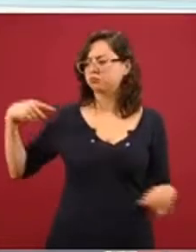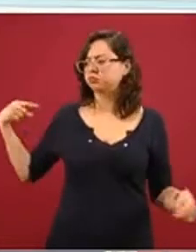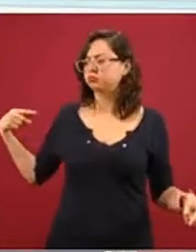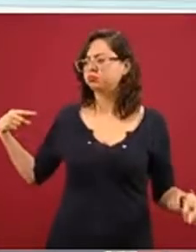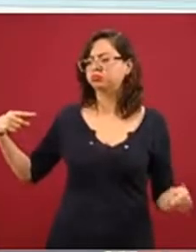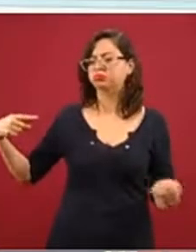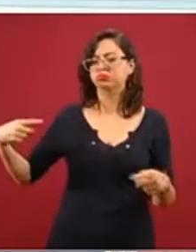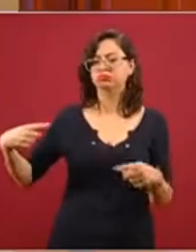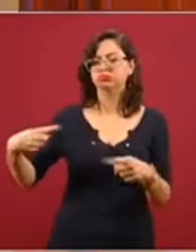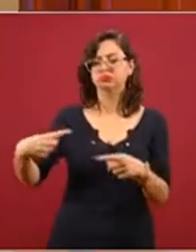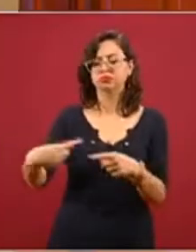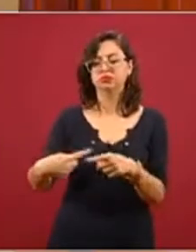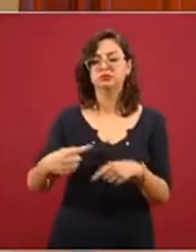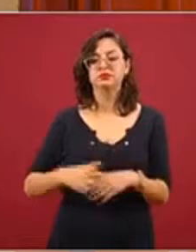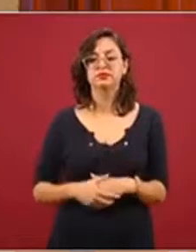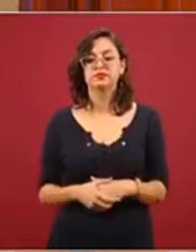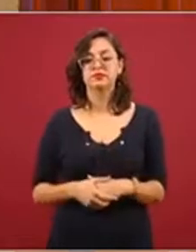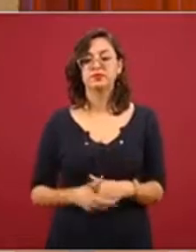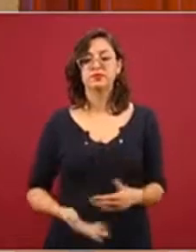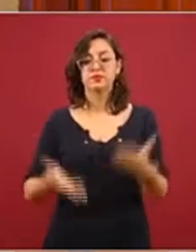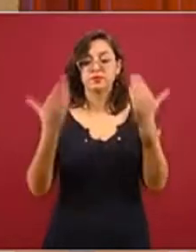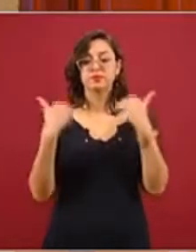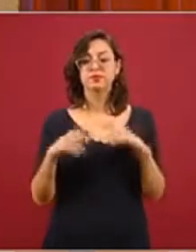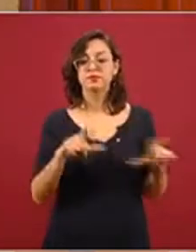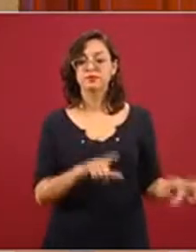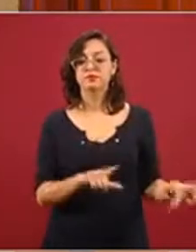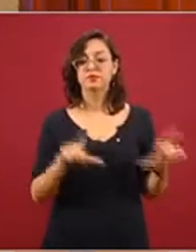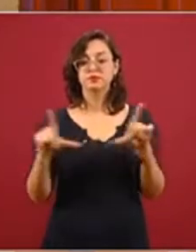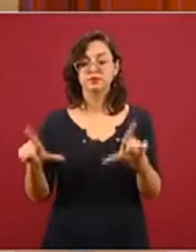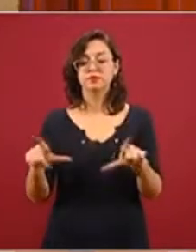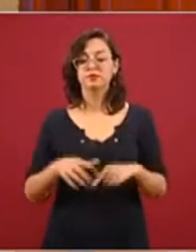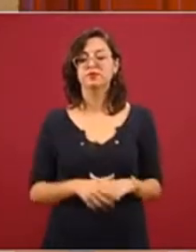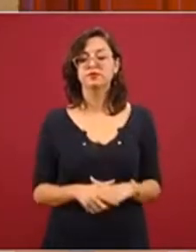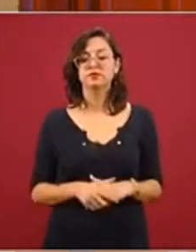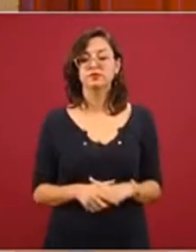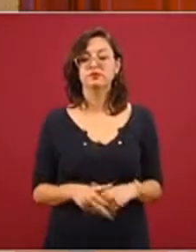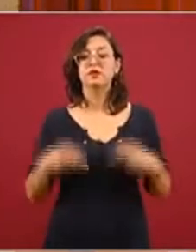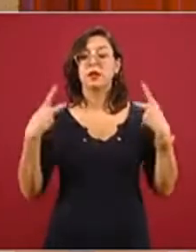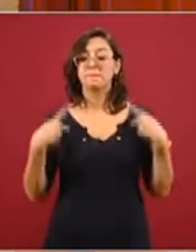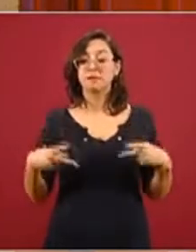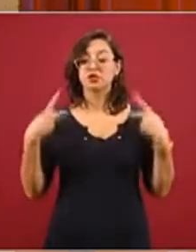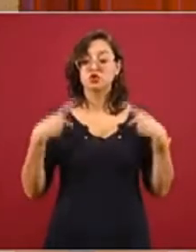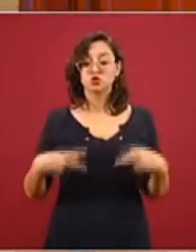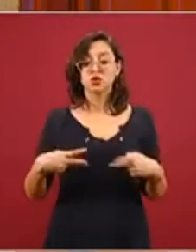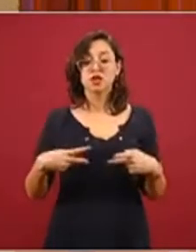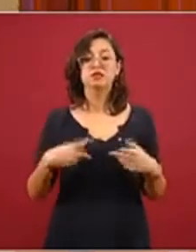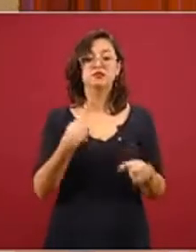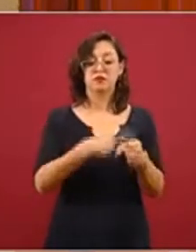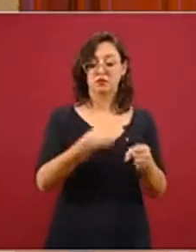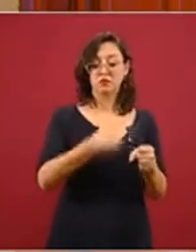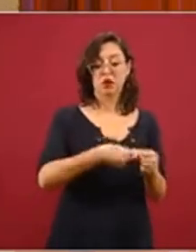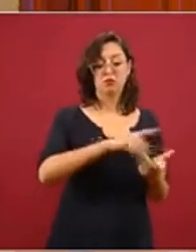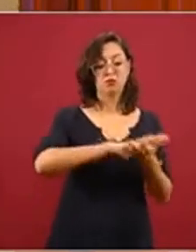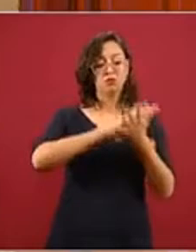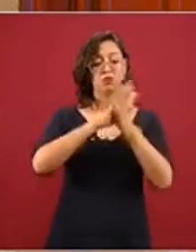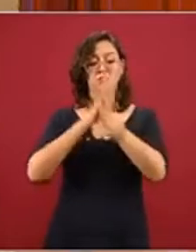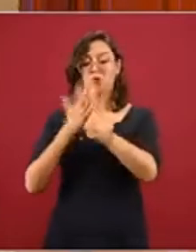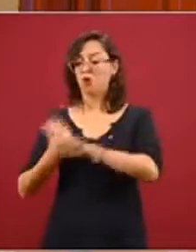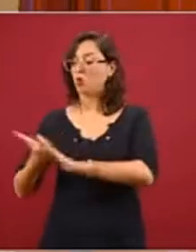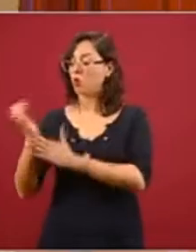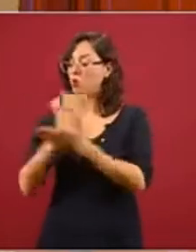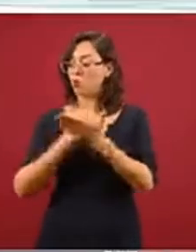días. Veamos la siguiente diapositiva, que es precisamente la curva de personas que se han recuperado.